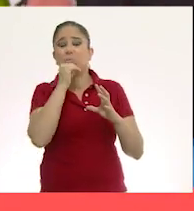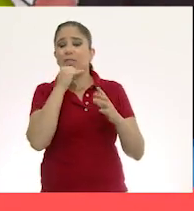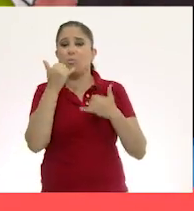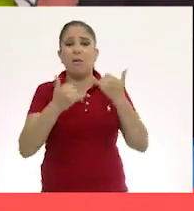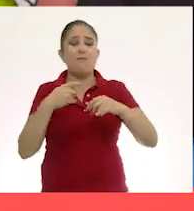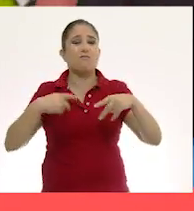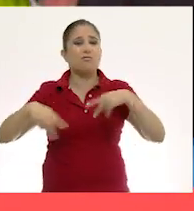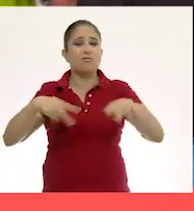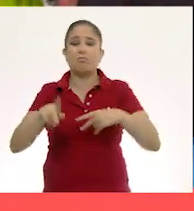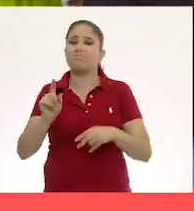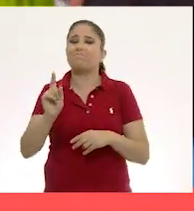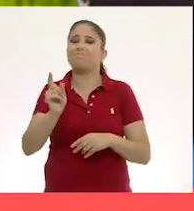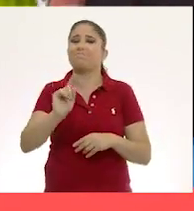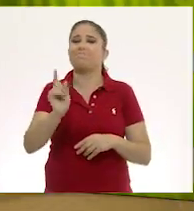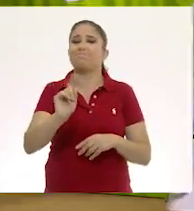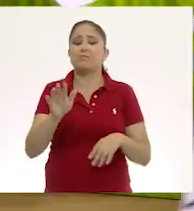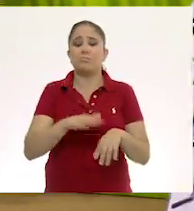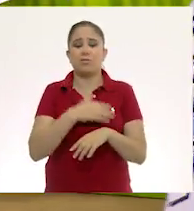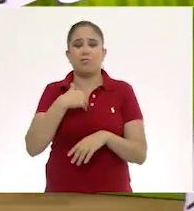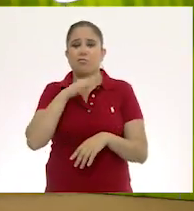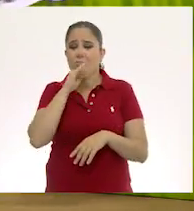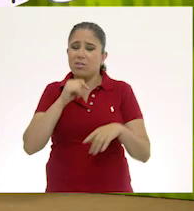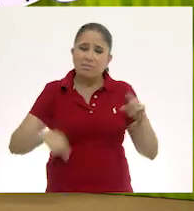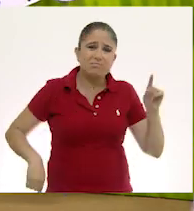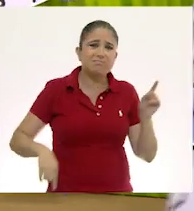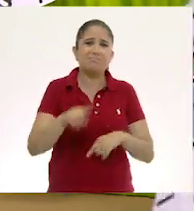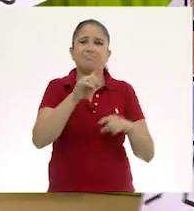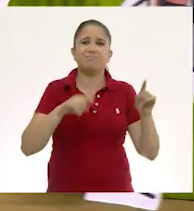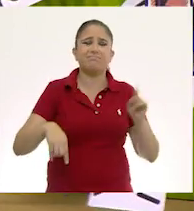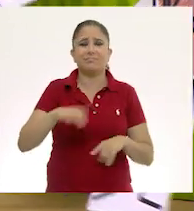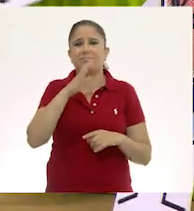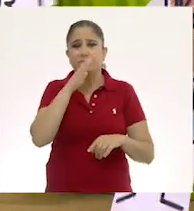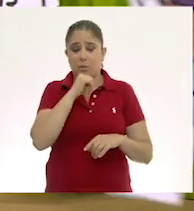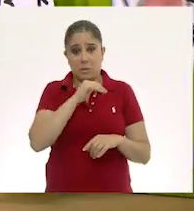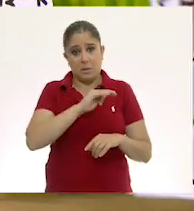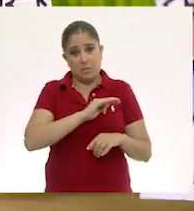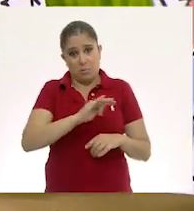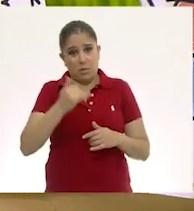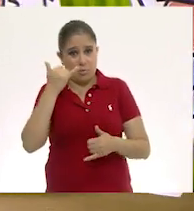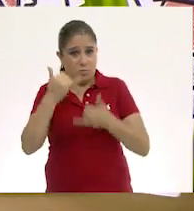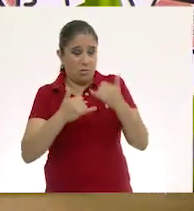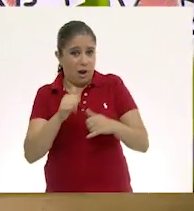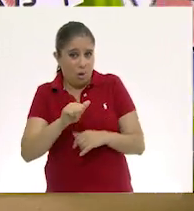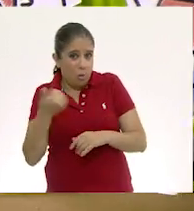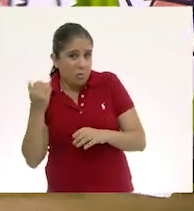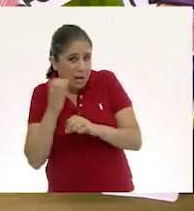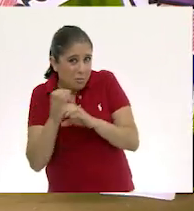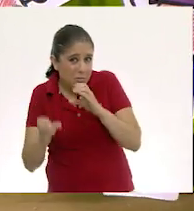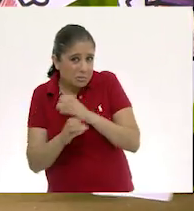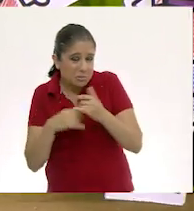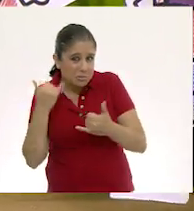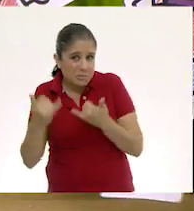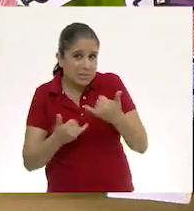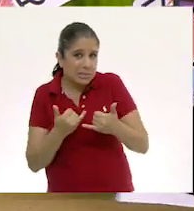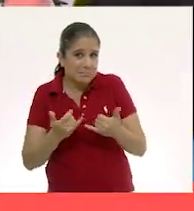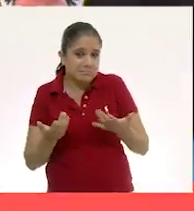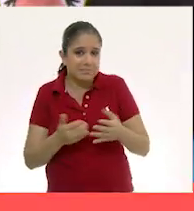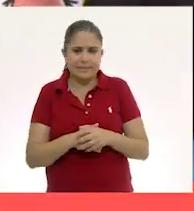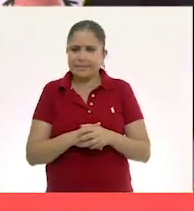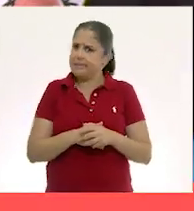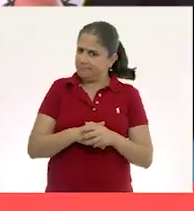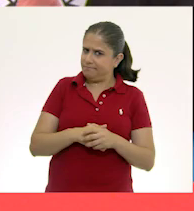jugar fútbol porque yo no puedo patearlo. ¿Podríamos jugar a otra cosa con él?